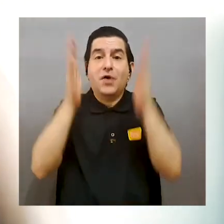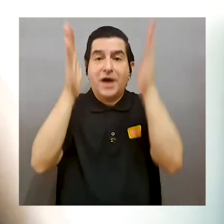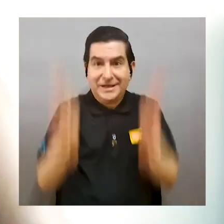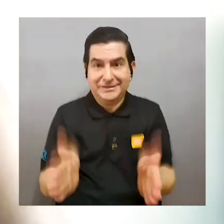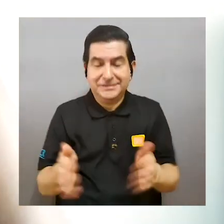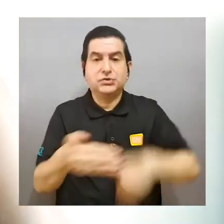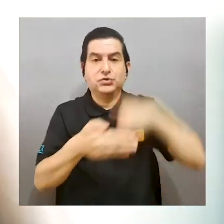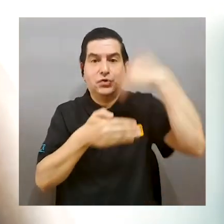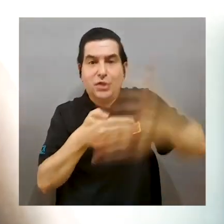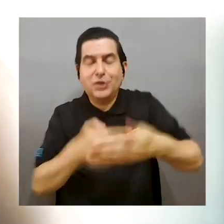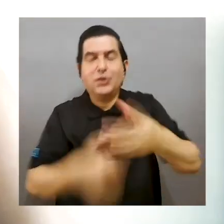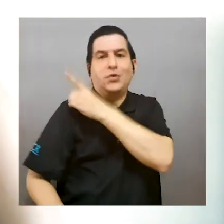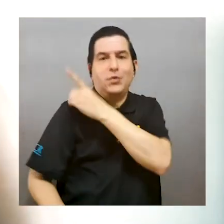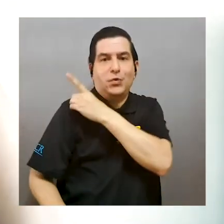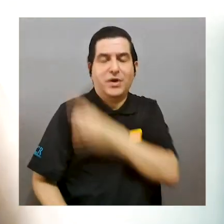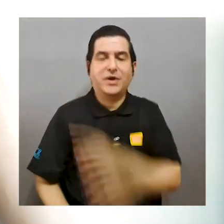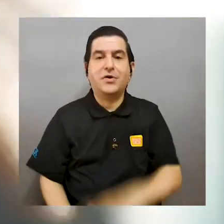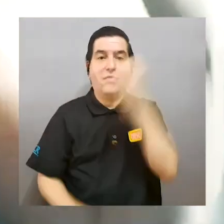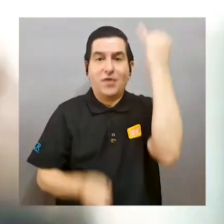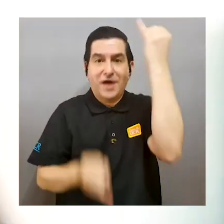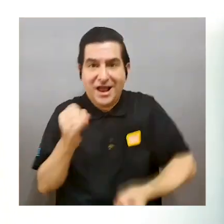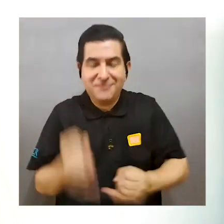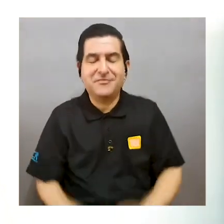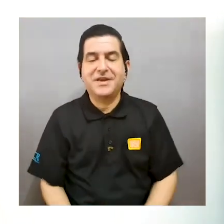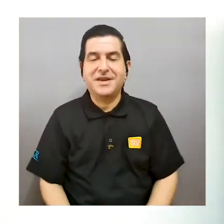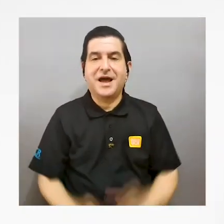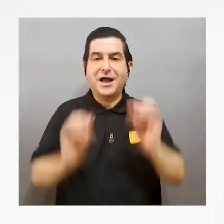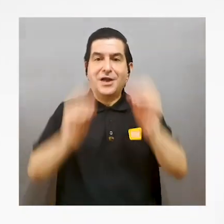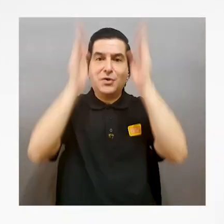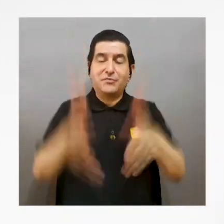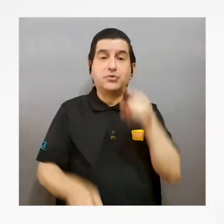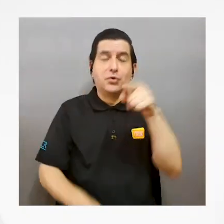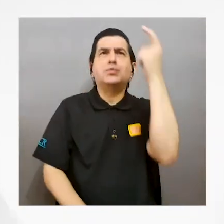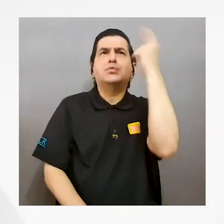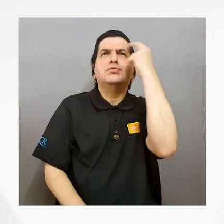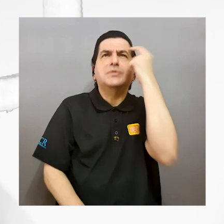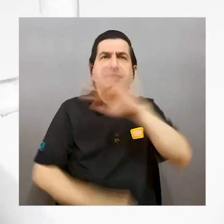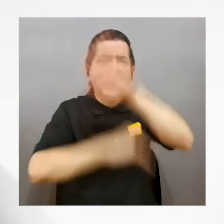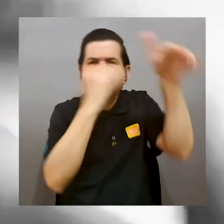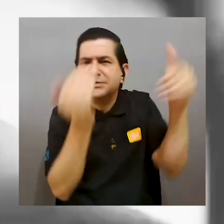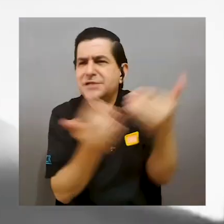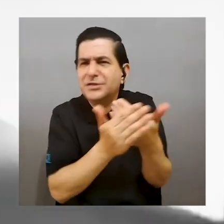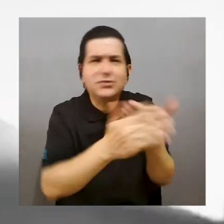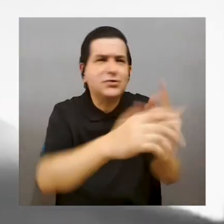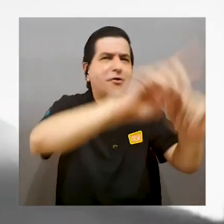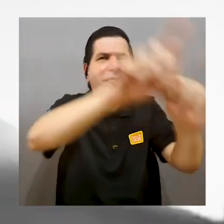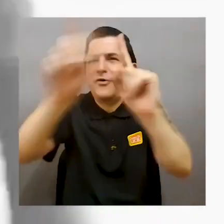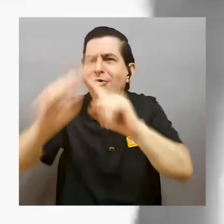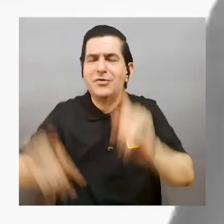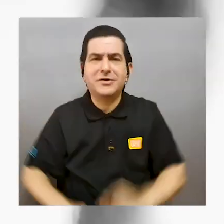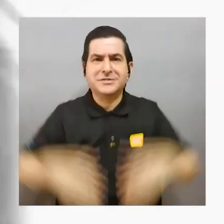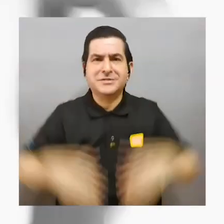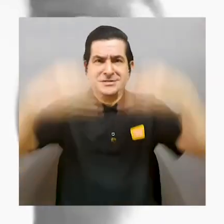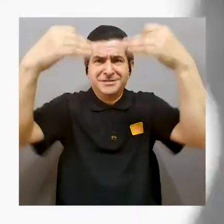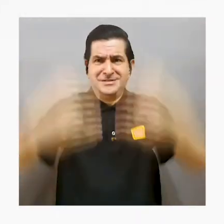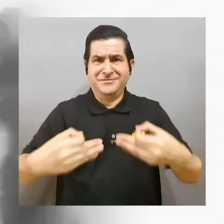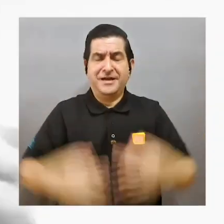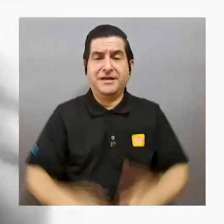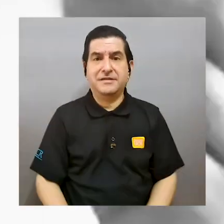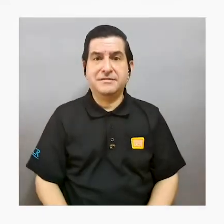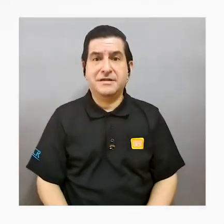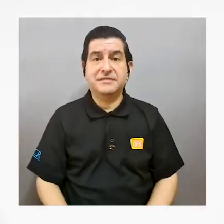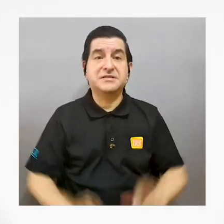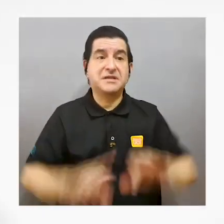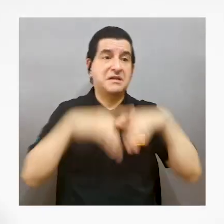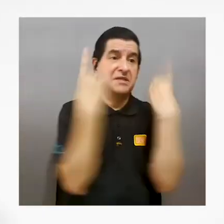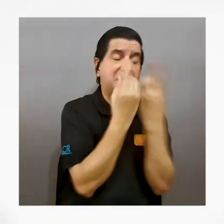a los asesores, luego a los directores y finalmente llegan al docente. Y cuando usted se pone a pensar que todos están emanando directrices distintas,